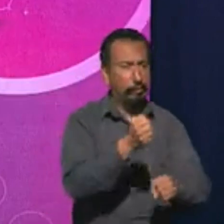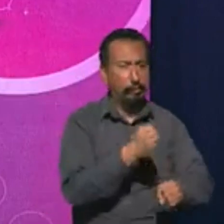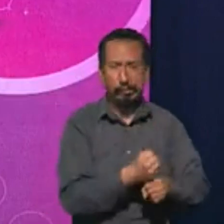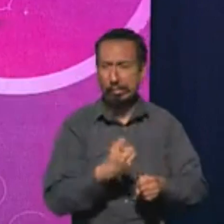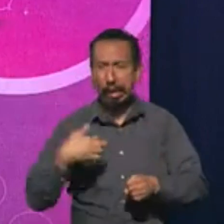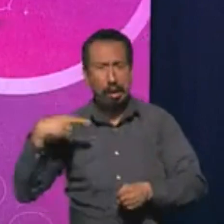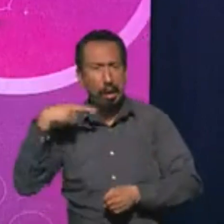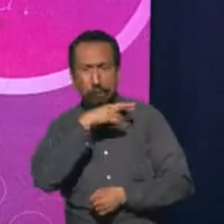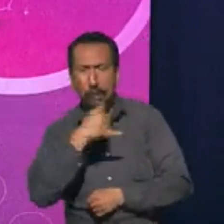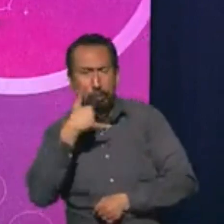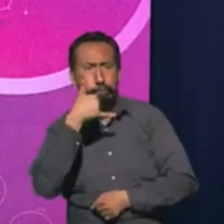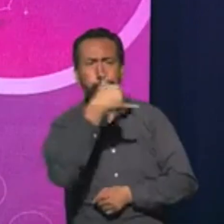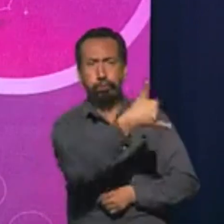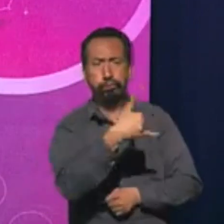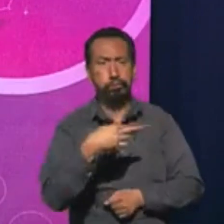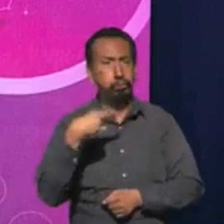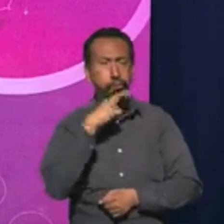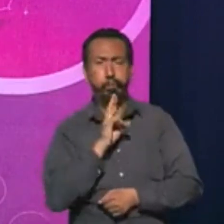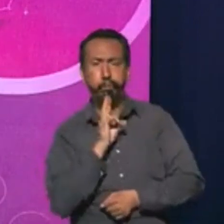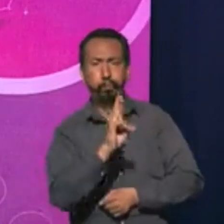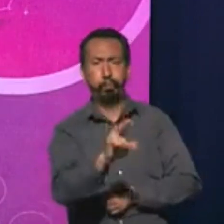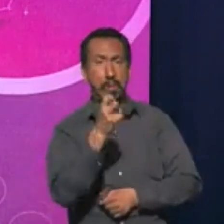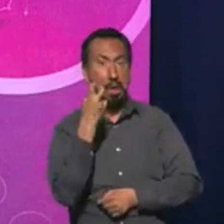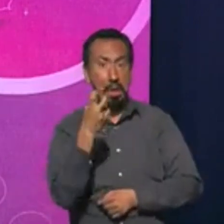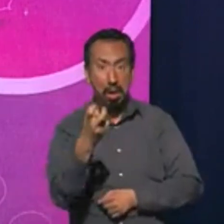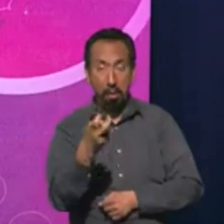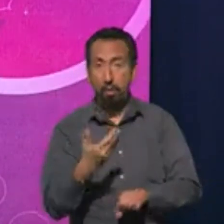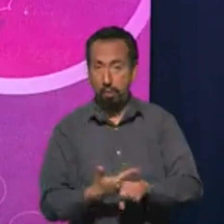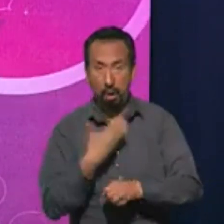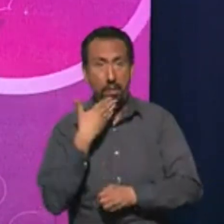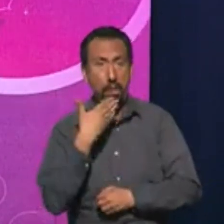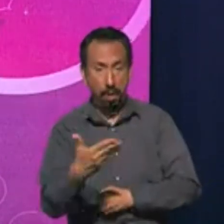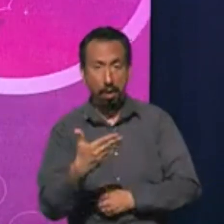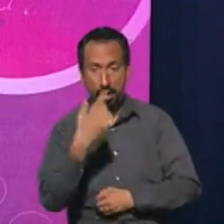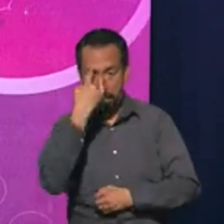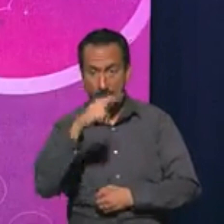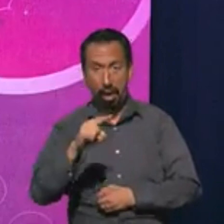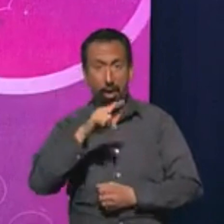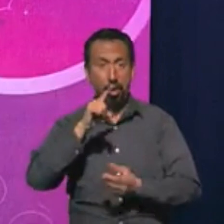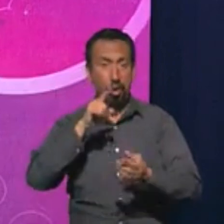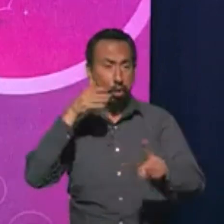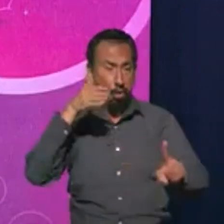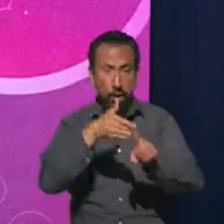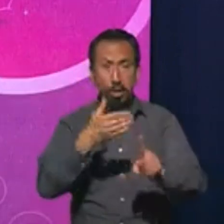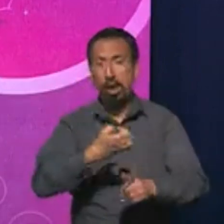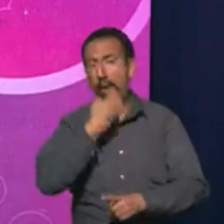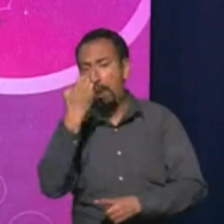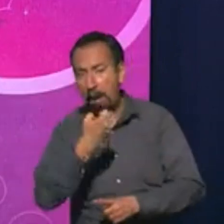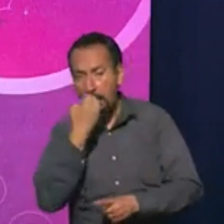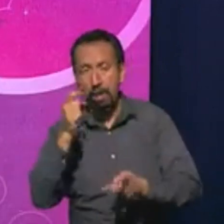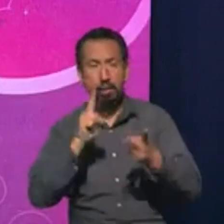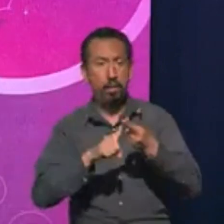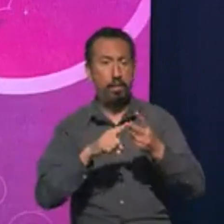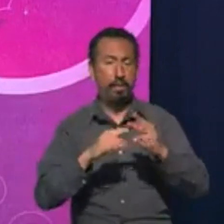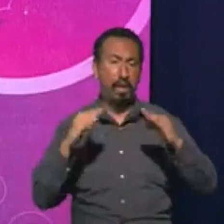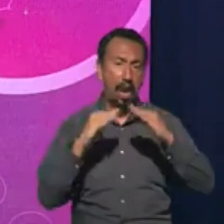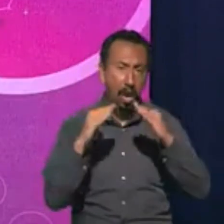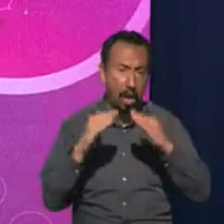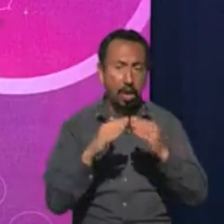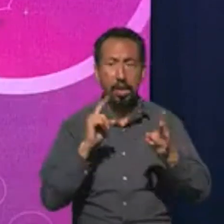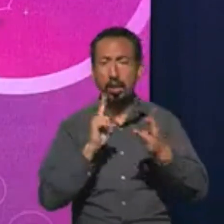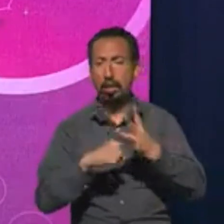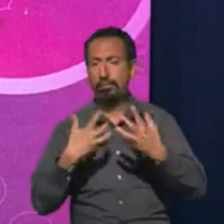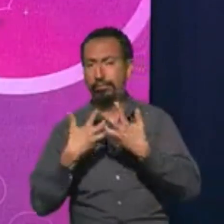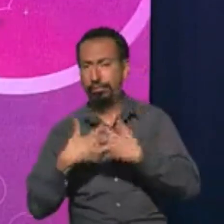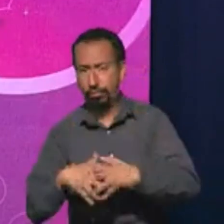los buenos resultados Este modelo lo estamos replicando en polígono escolares habitacionales industriales y